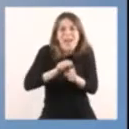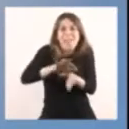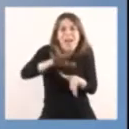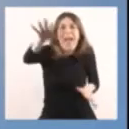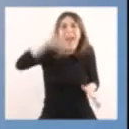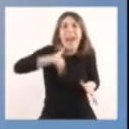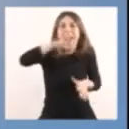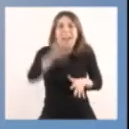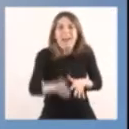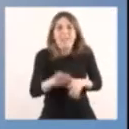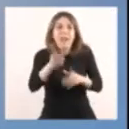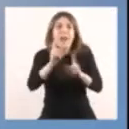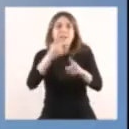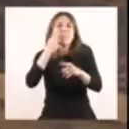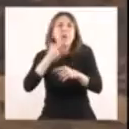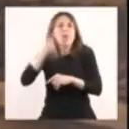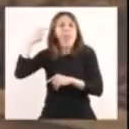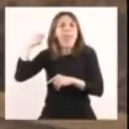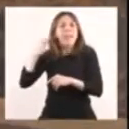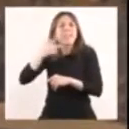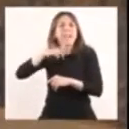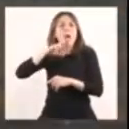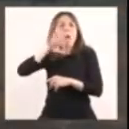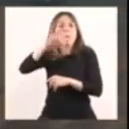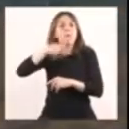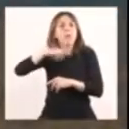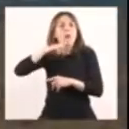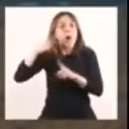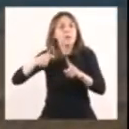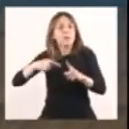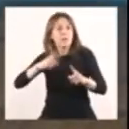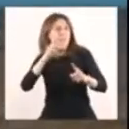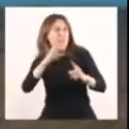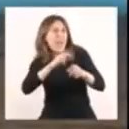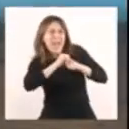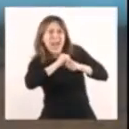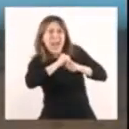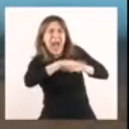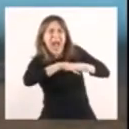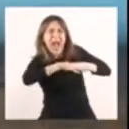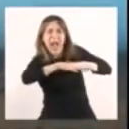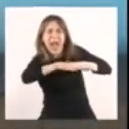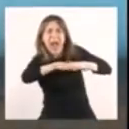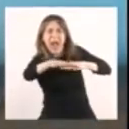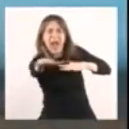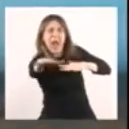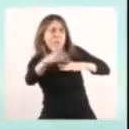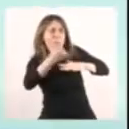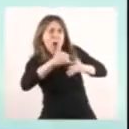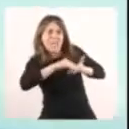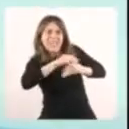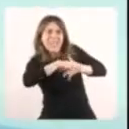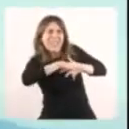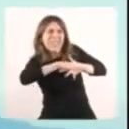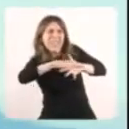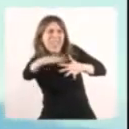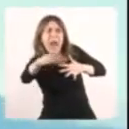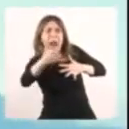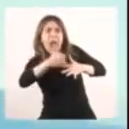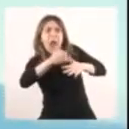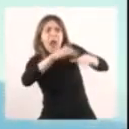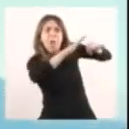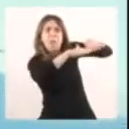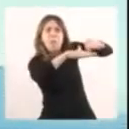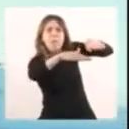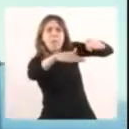parecido a lo que vi días atrás en San Juan, cuando vi enormes extensiones de tierra con pantallas solares